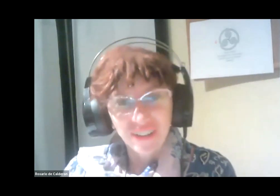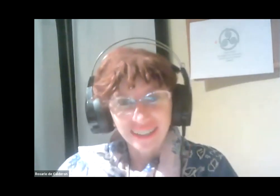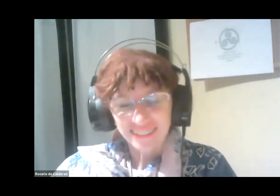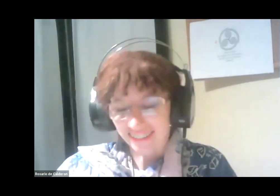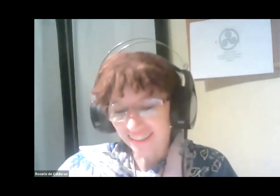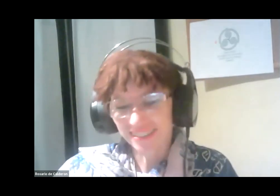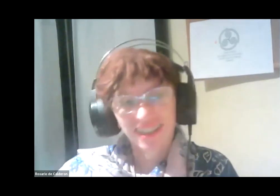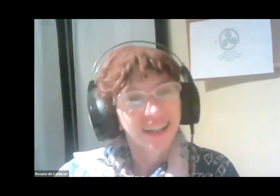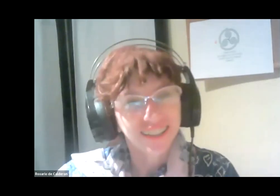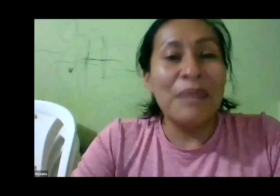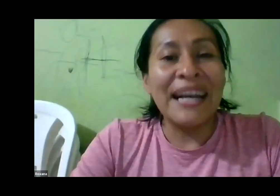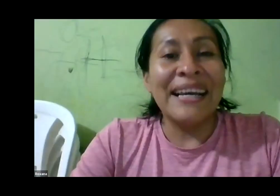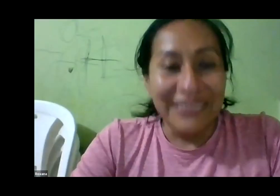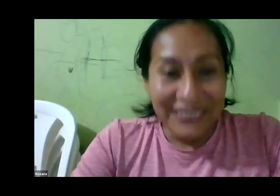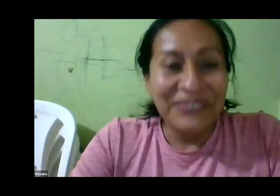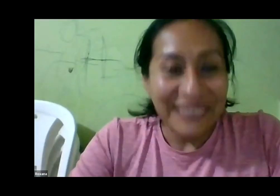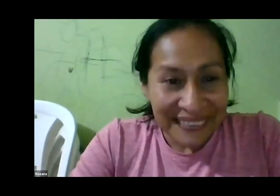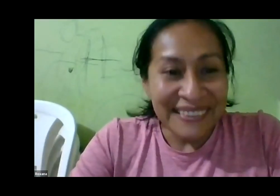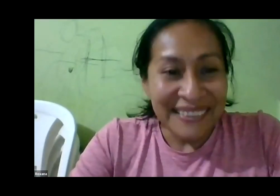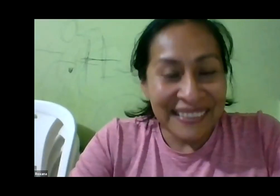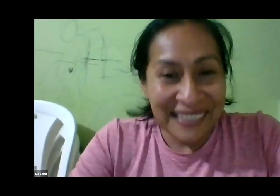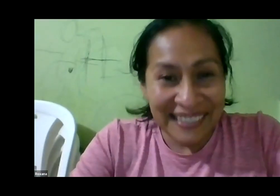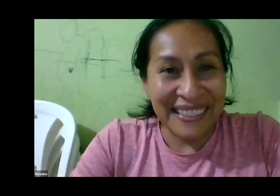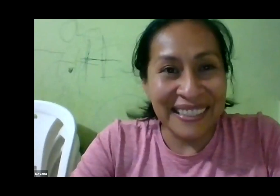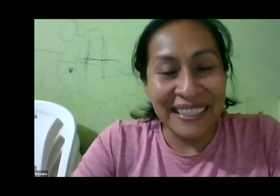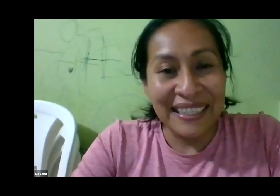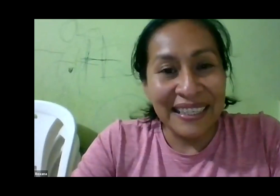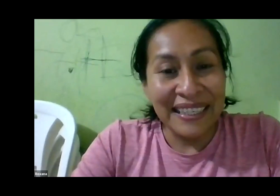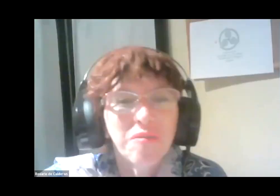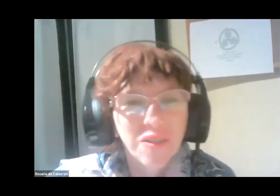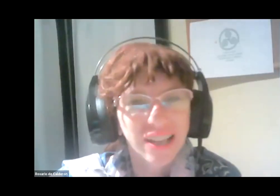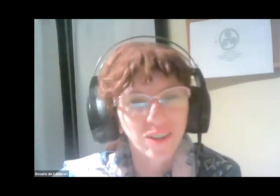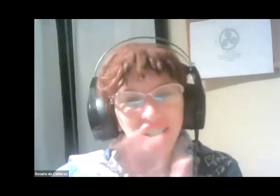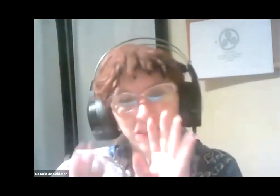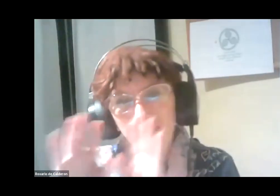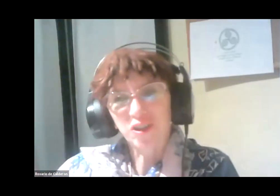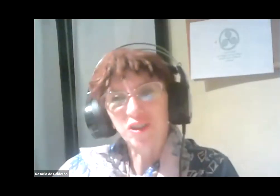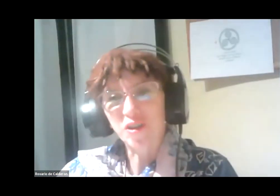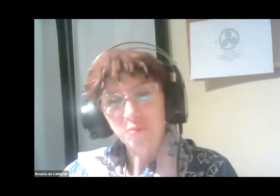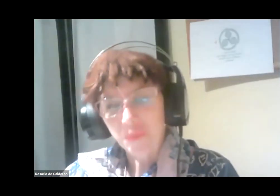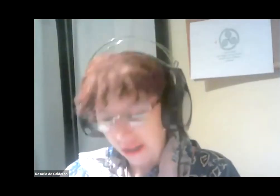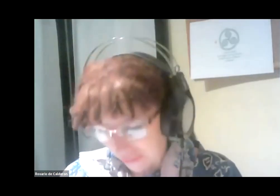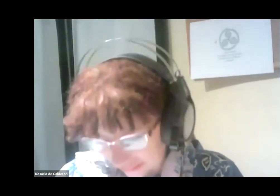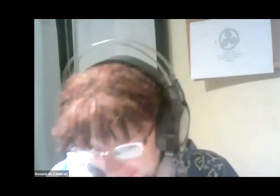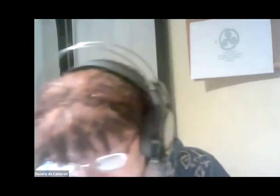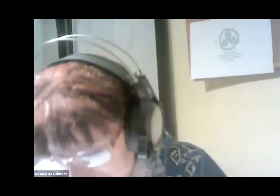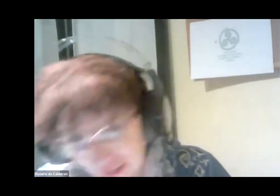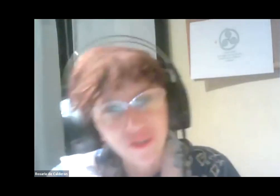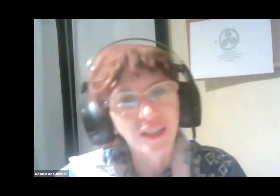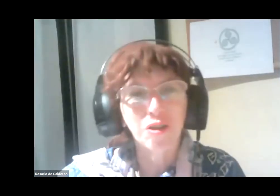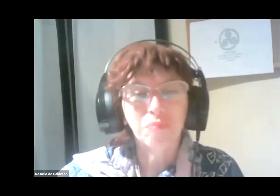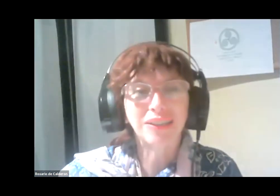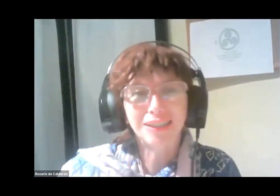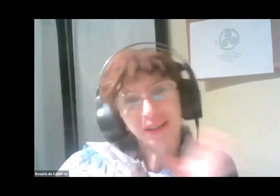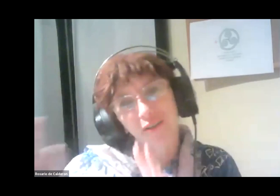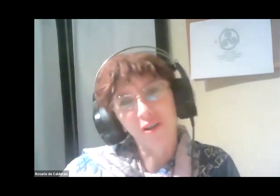si ese jugador es complicado muy bien vamos a continuar con otro grupo para ver si alcanzamos